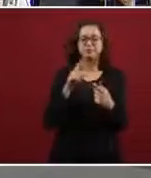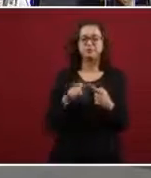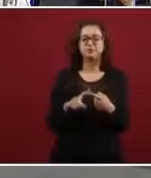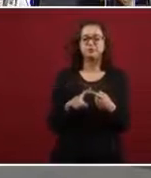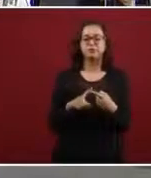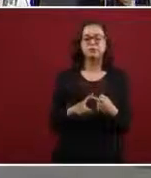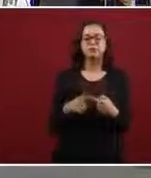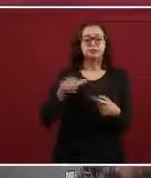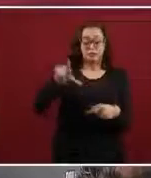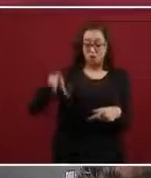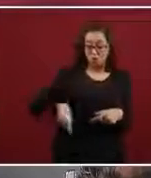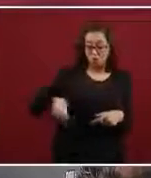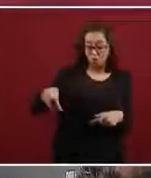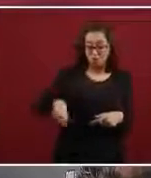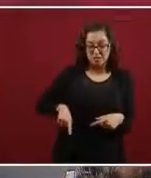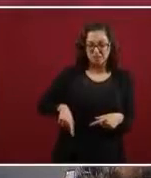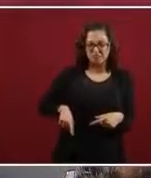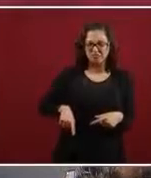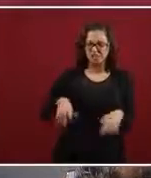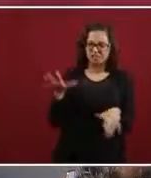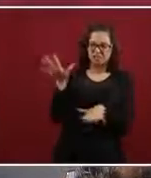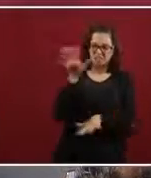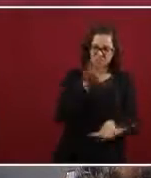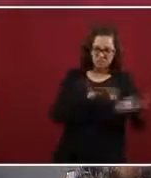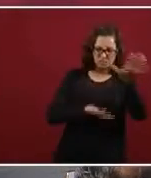Cometidos desde el poder,